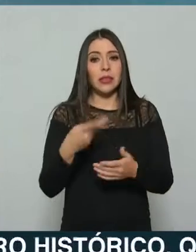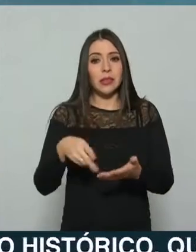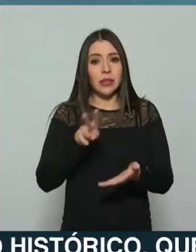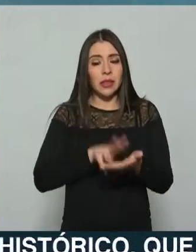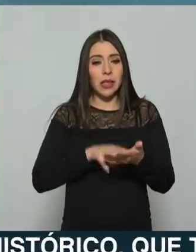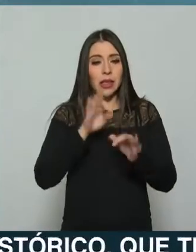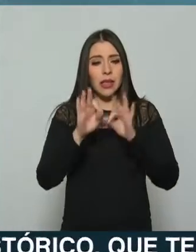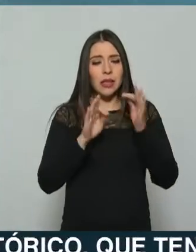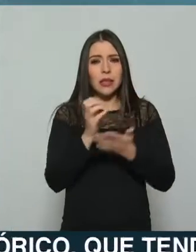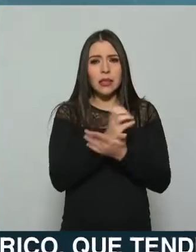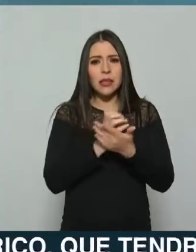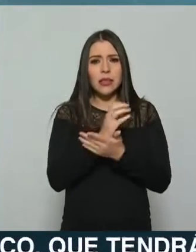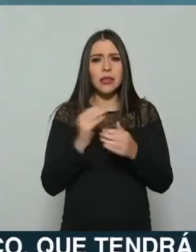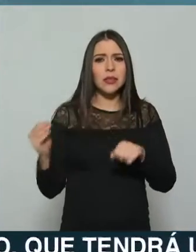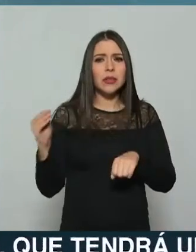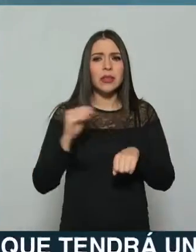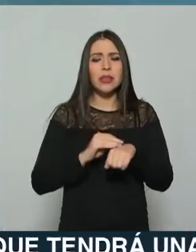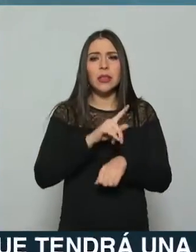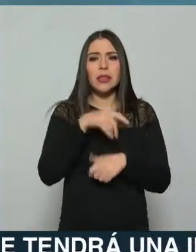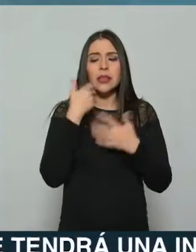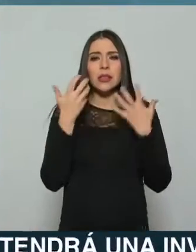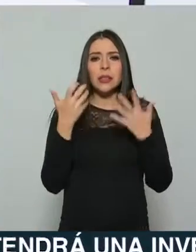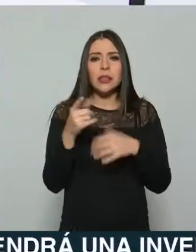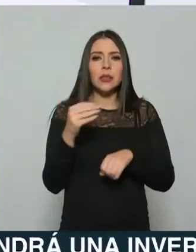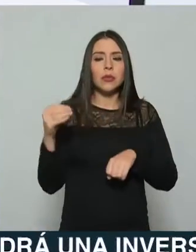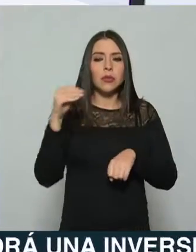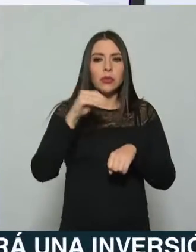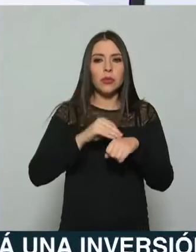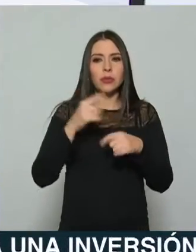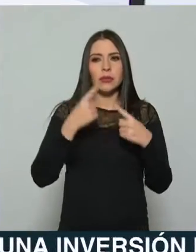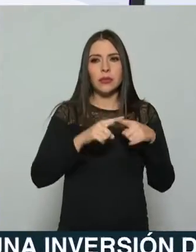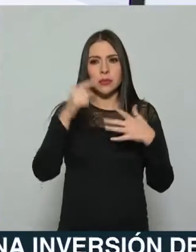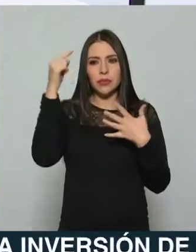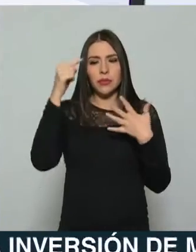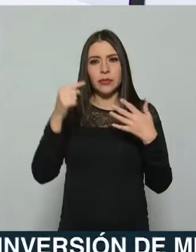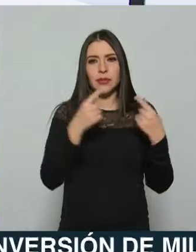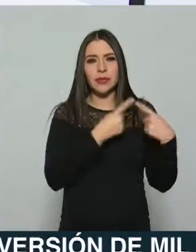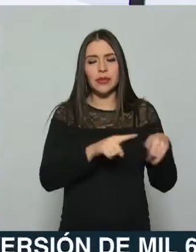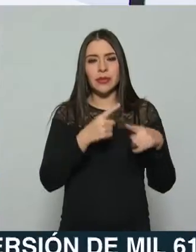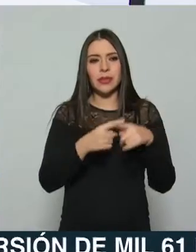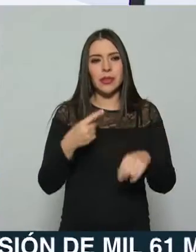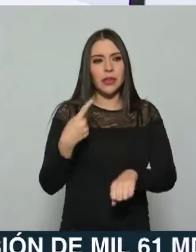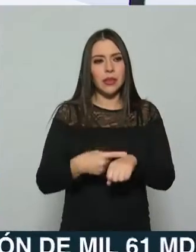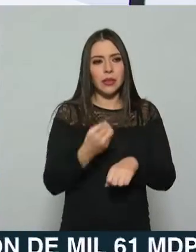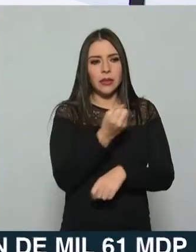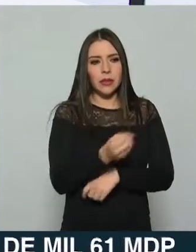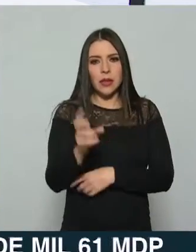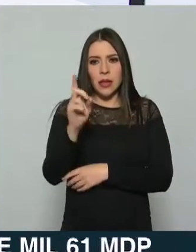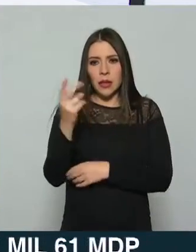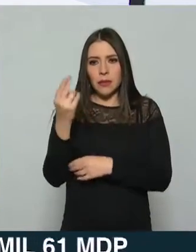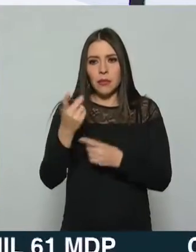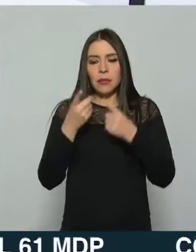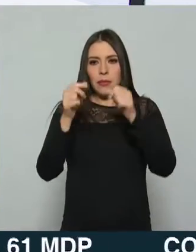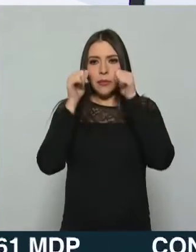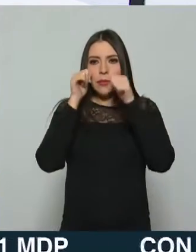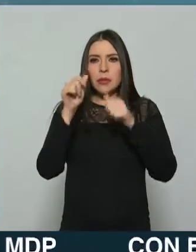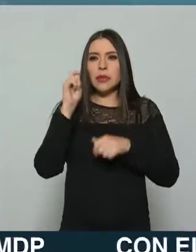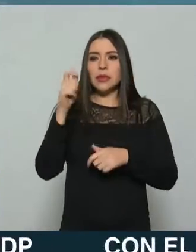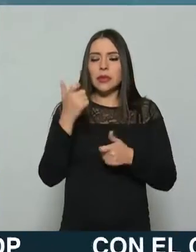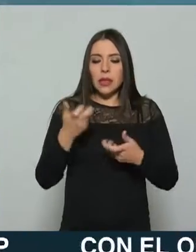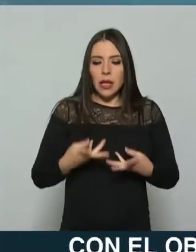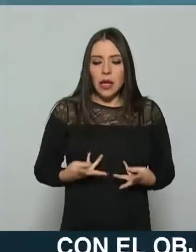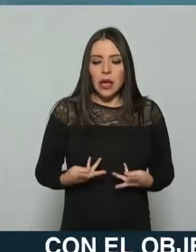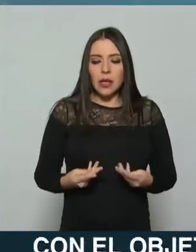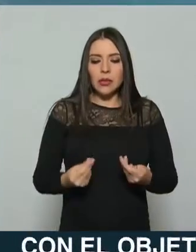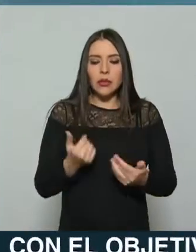incluido, lo que ustedes buscan es que su tratamiento sea incluido dentro de estas 30 enfermedades que serían atendidas como gastos catastróficos